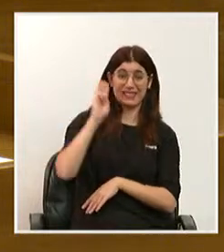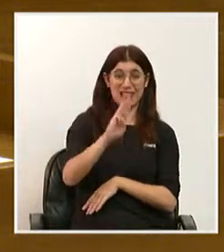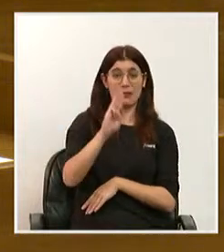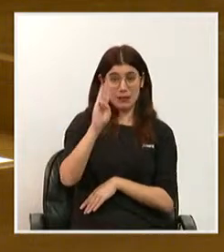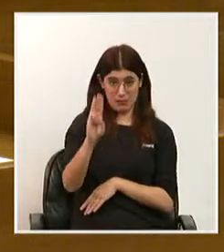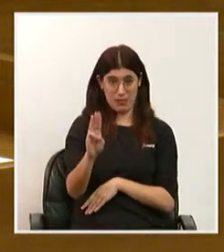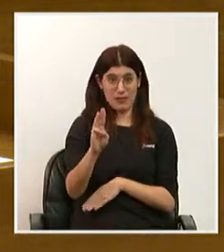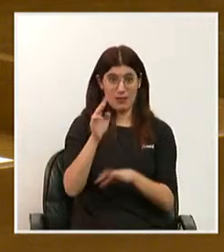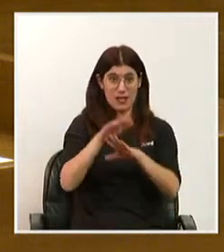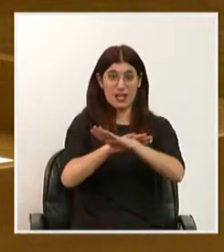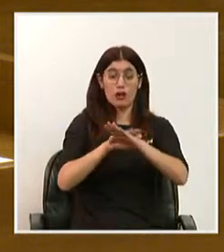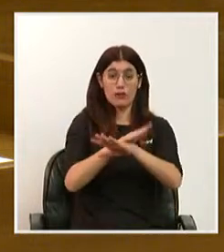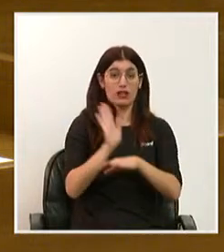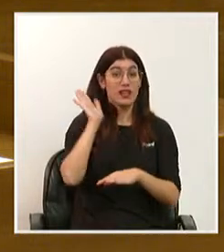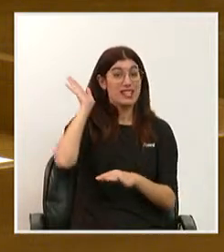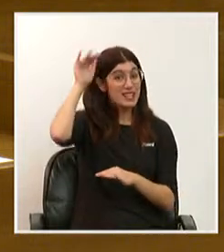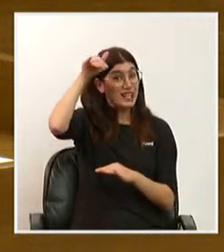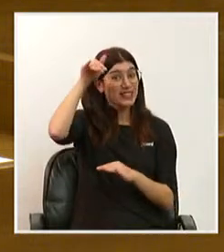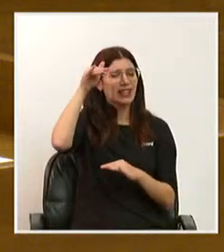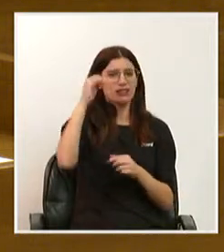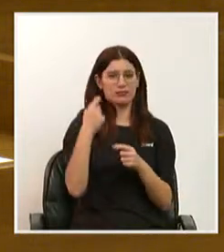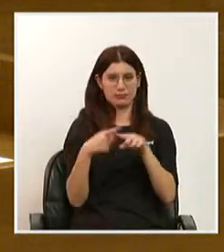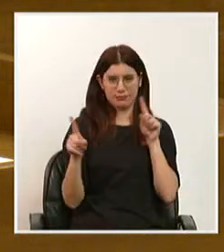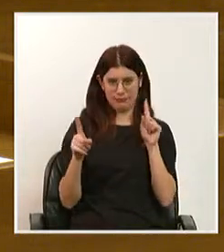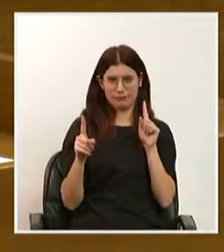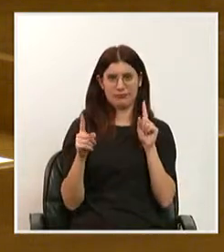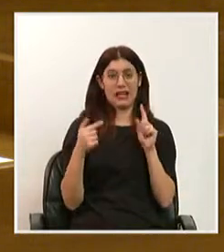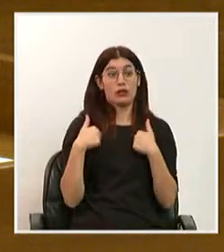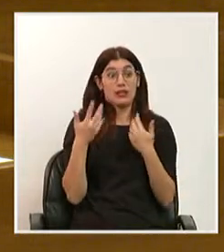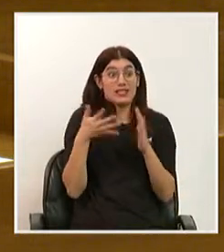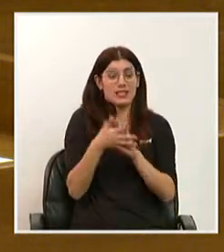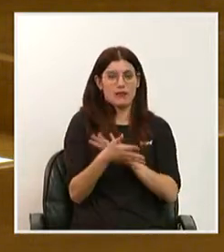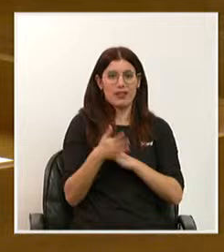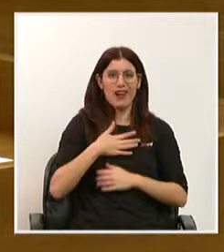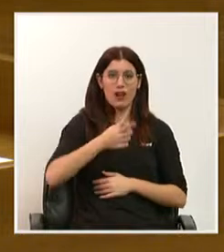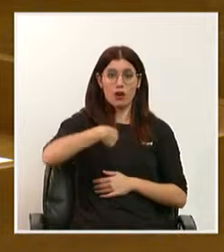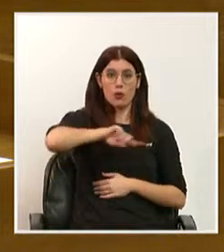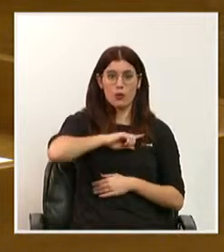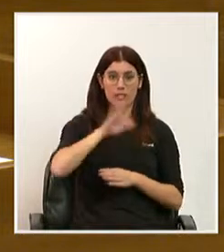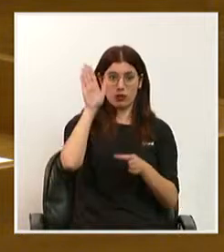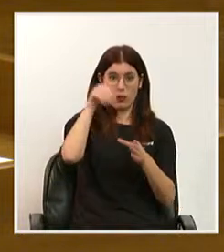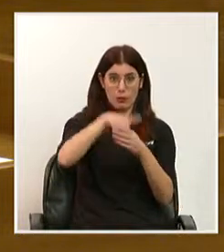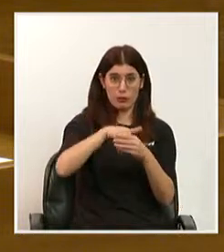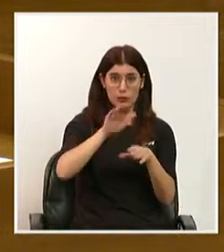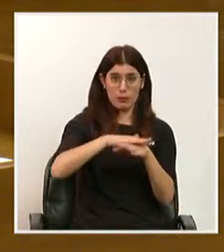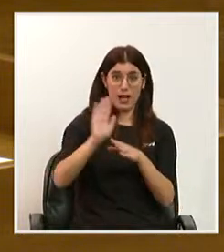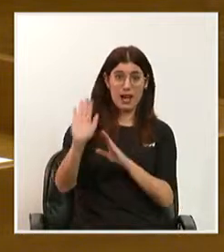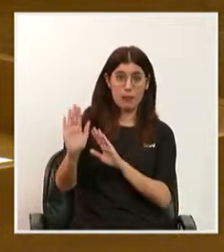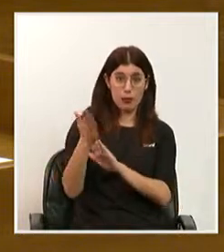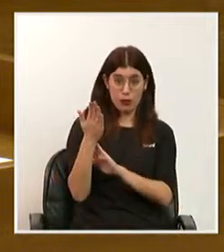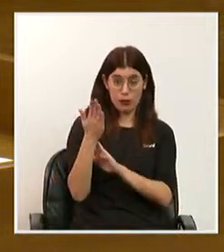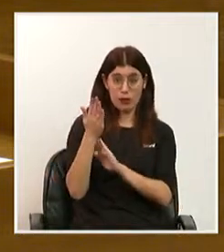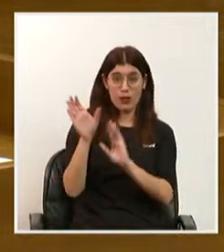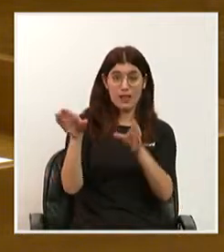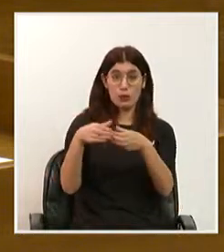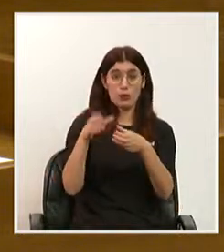en el go de la per en los la Sub plada gr comprom sobre